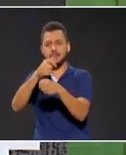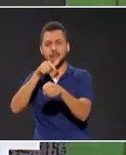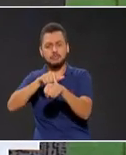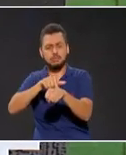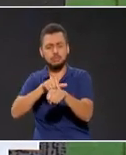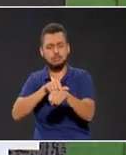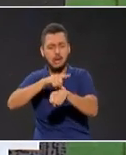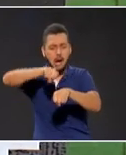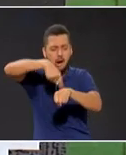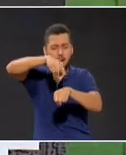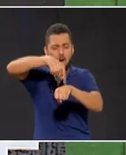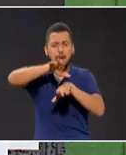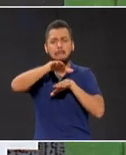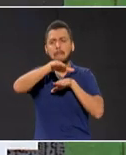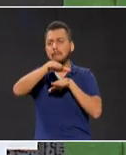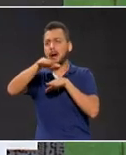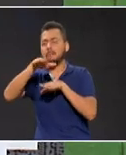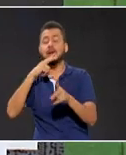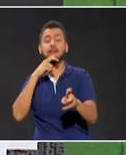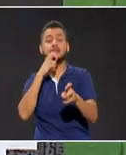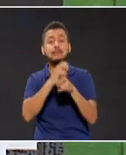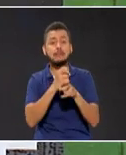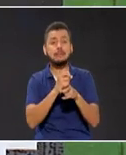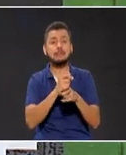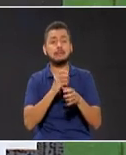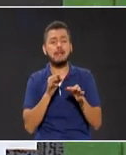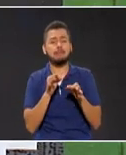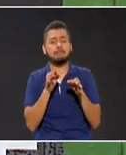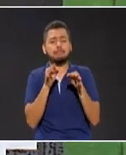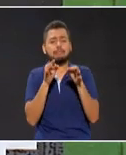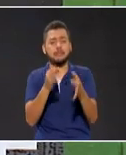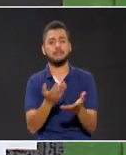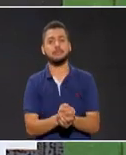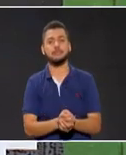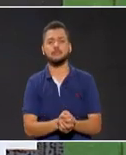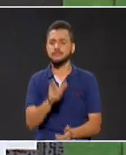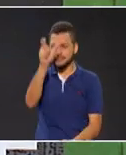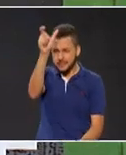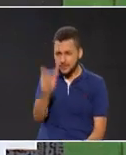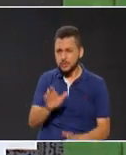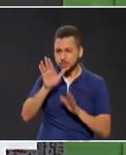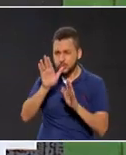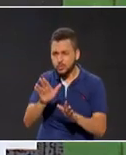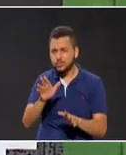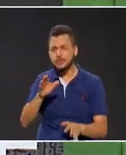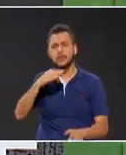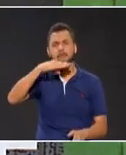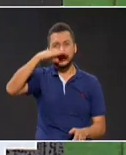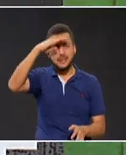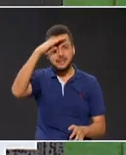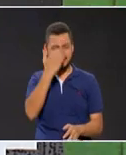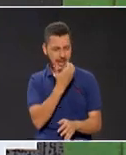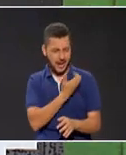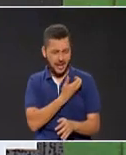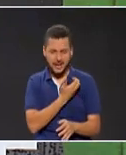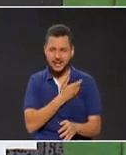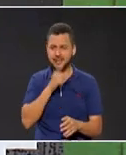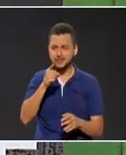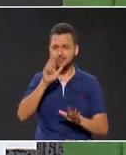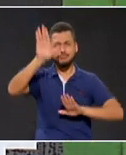creciendo. ¿Usted, como próximo alcalde de Medellín, va a disminuir esos tiempos